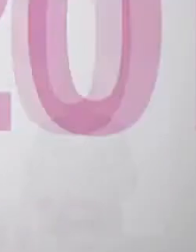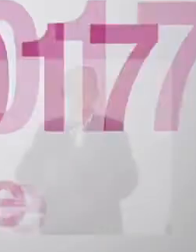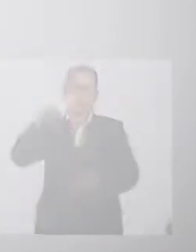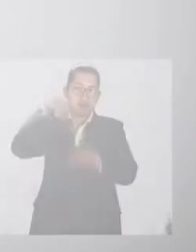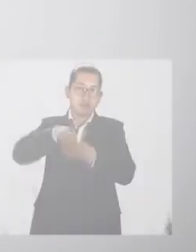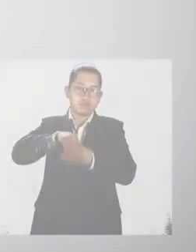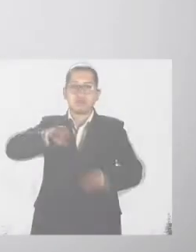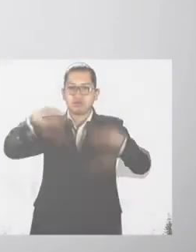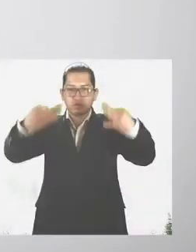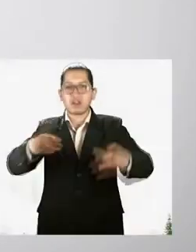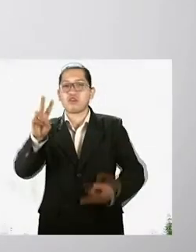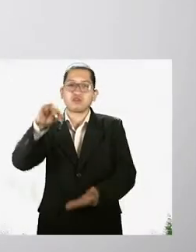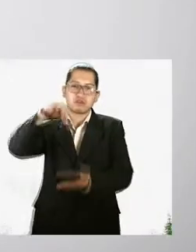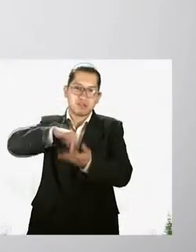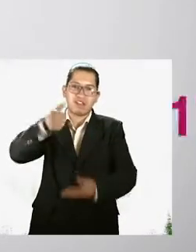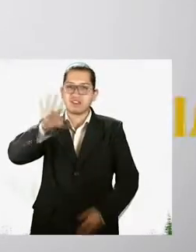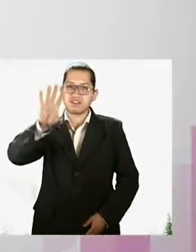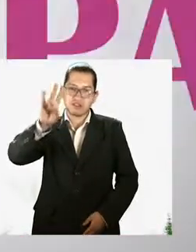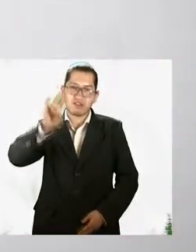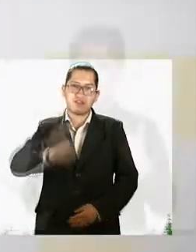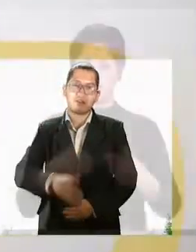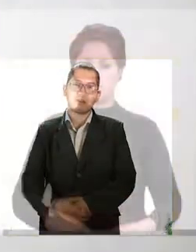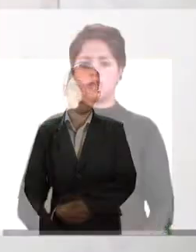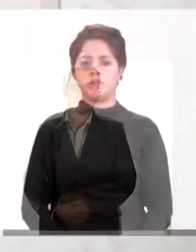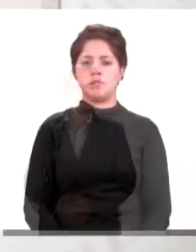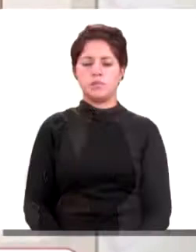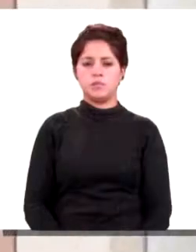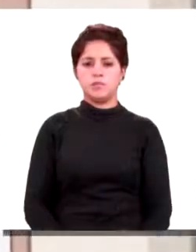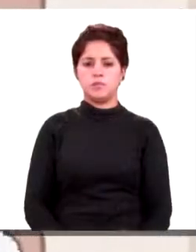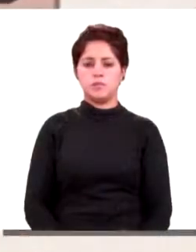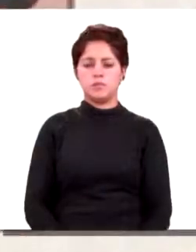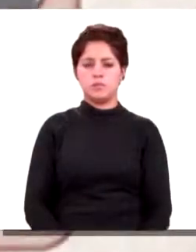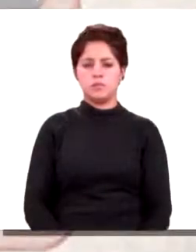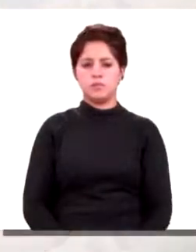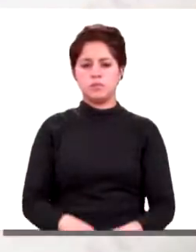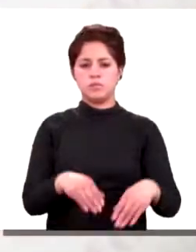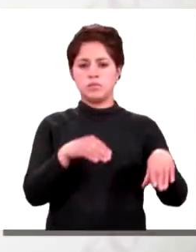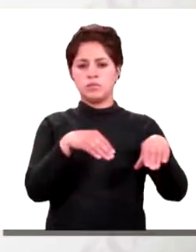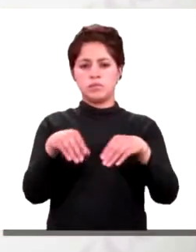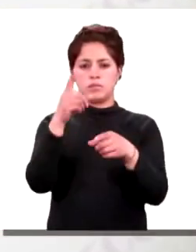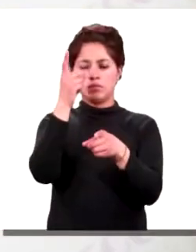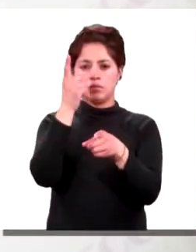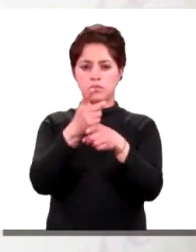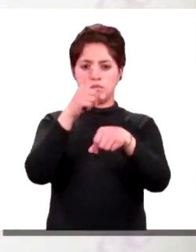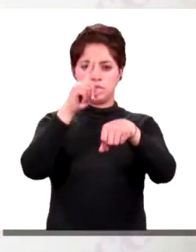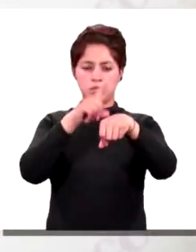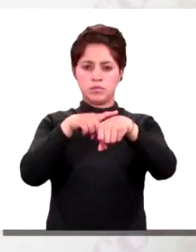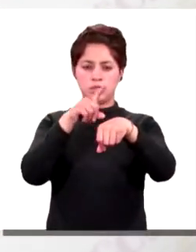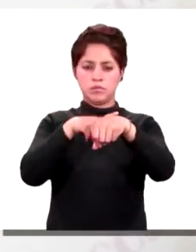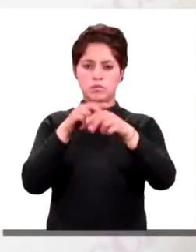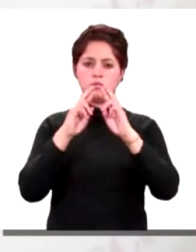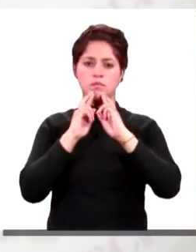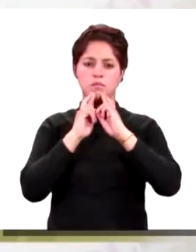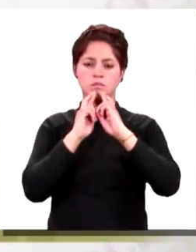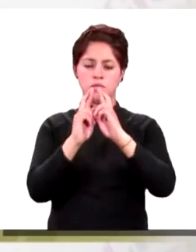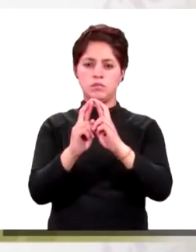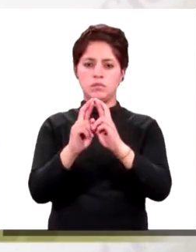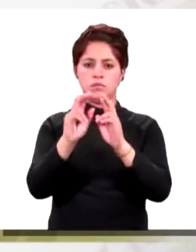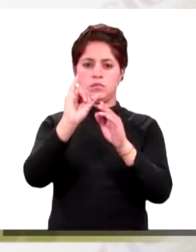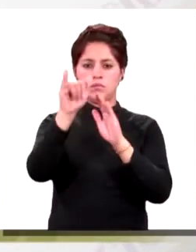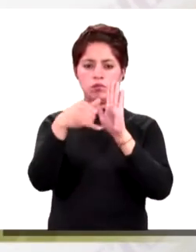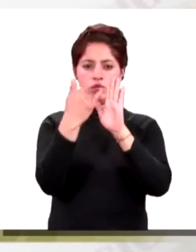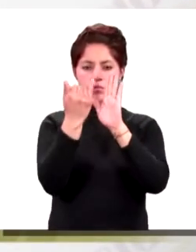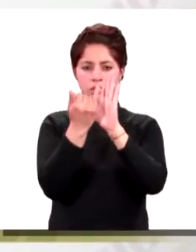Elecciones Judiciales 2017. Contra la retardación de justicia y garantizando